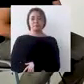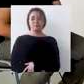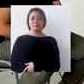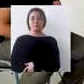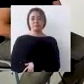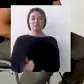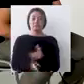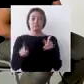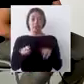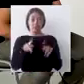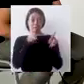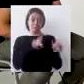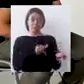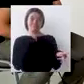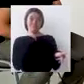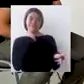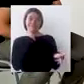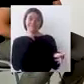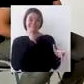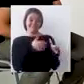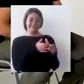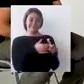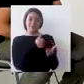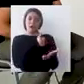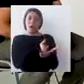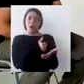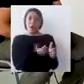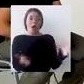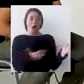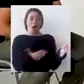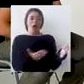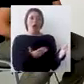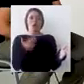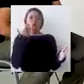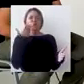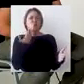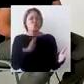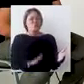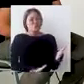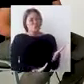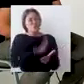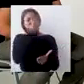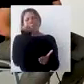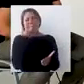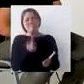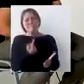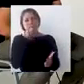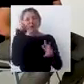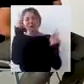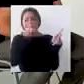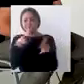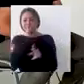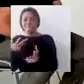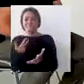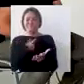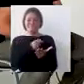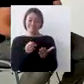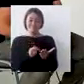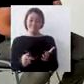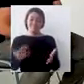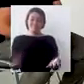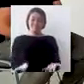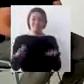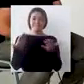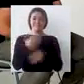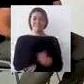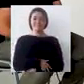lado, que sigamos leyendo a esos autores nuevos que están emergiendo del cómic, incluso en la ciudad de Pereira. Creo y